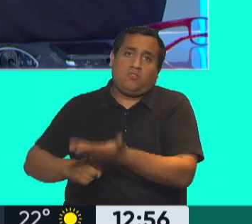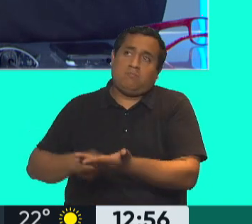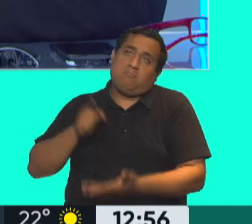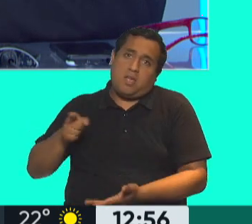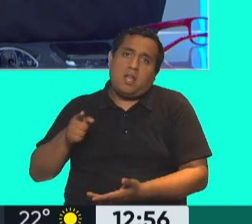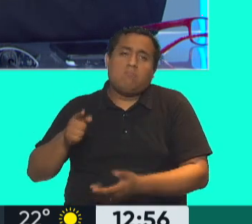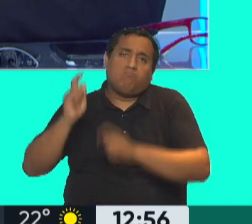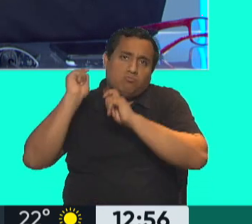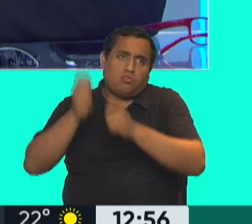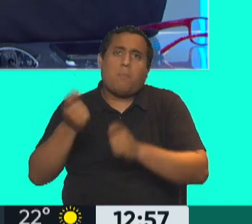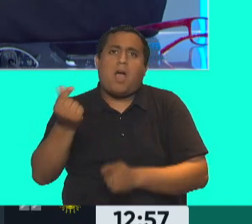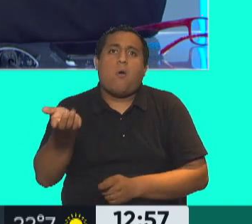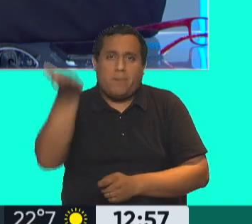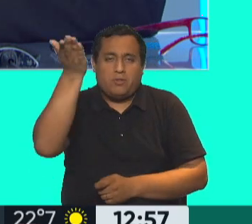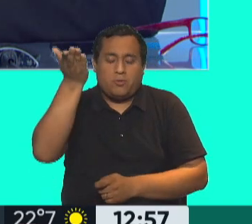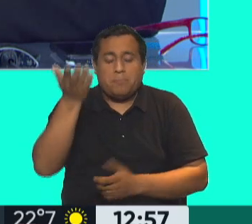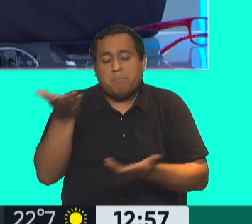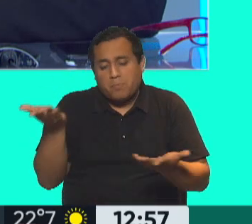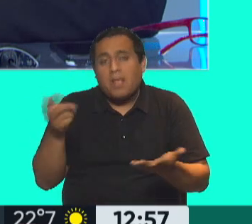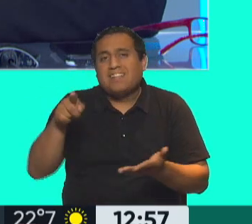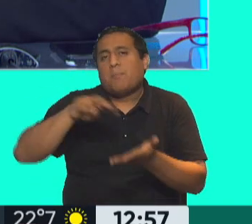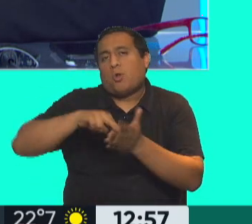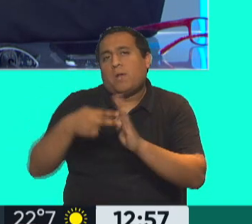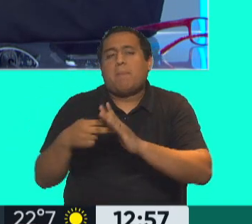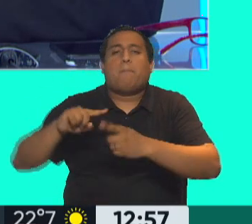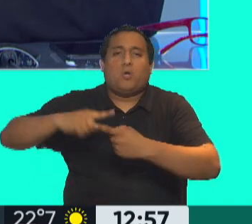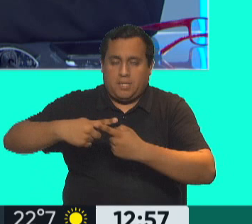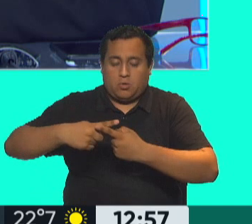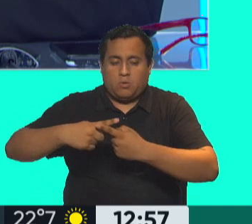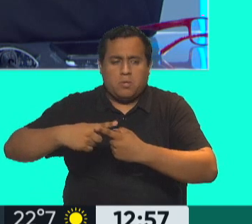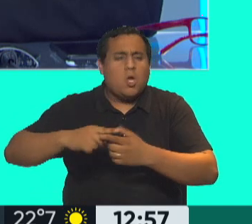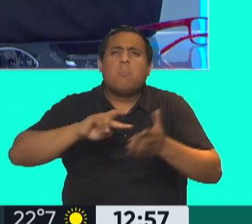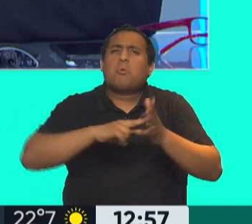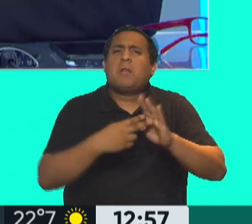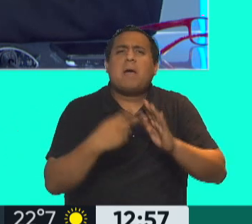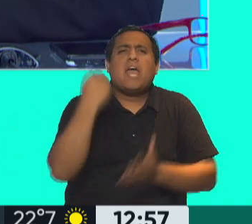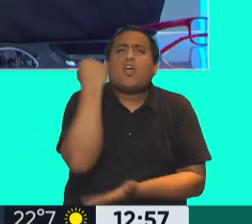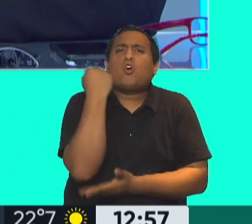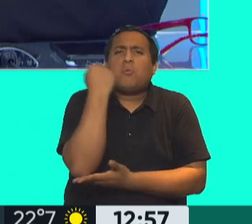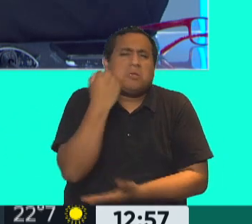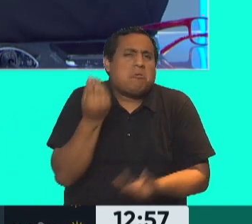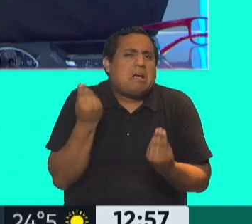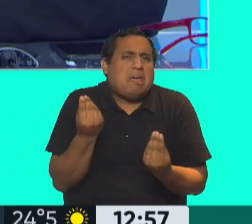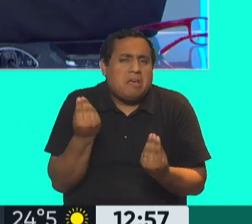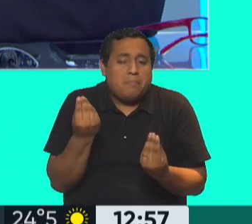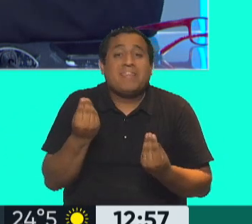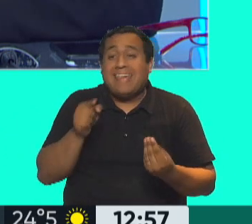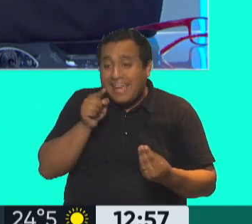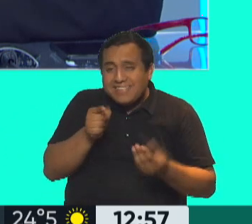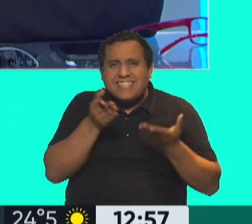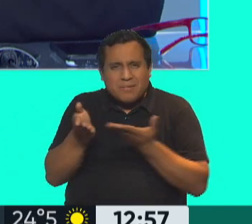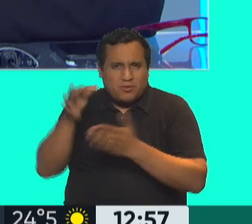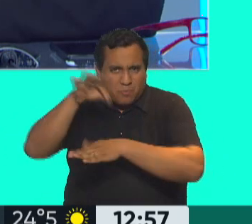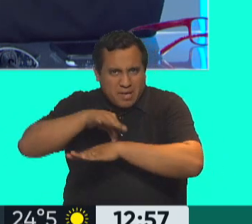Entonces ahí está el problema, político por lo menos. El problema económico es que este es un servicio que no termina